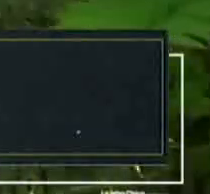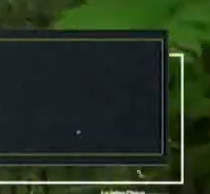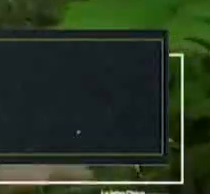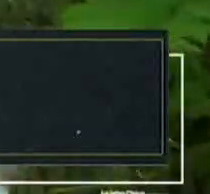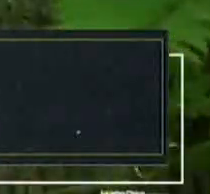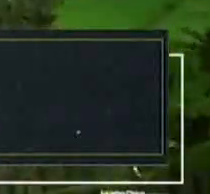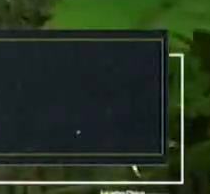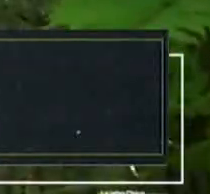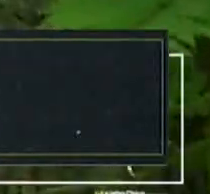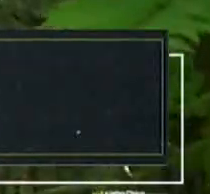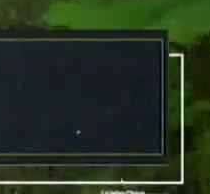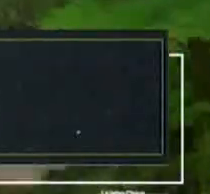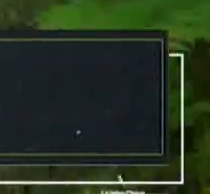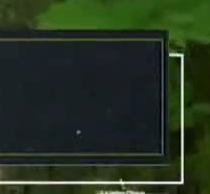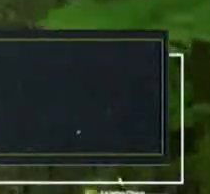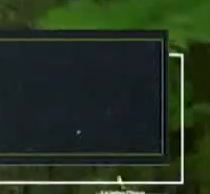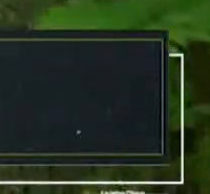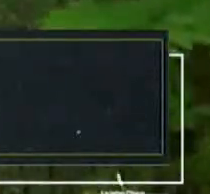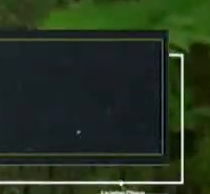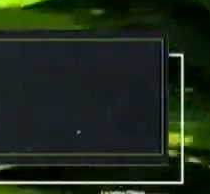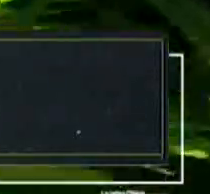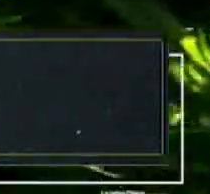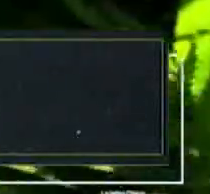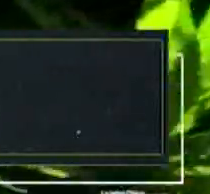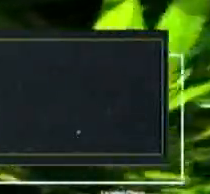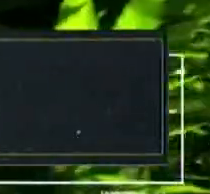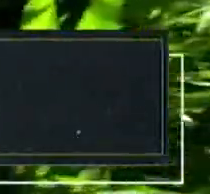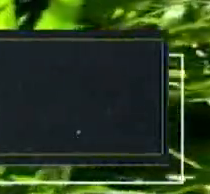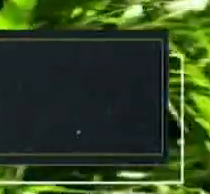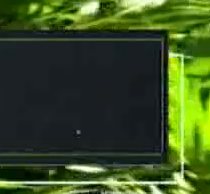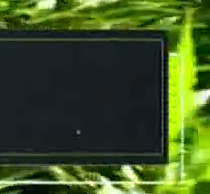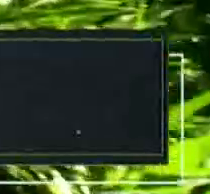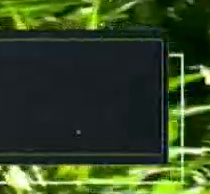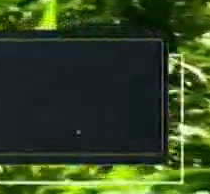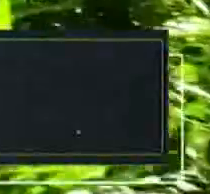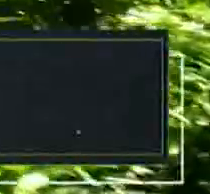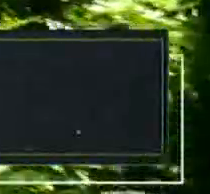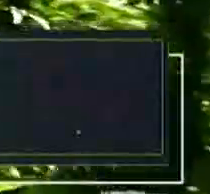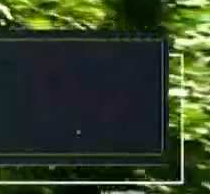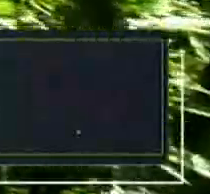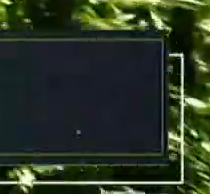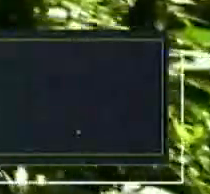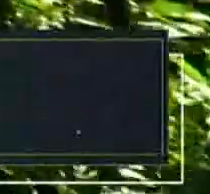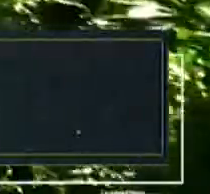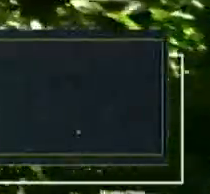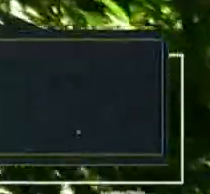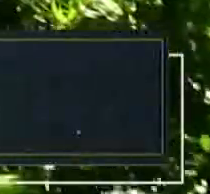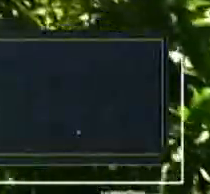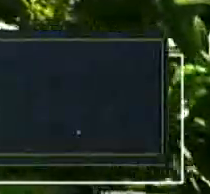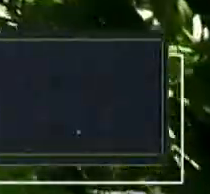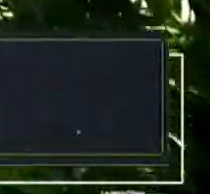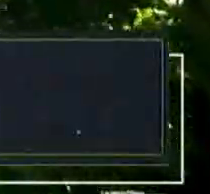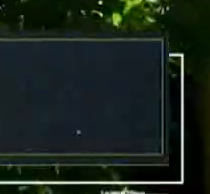el gastronómico, el industrial. La industria del cáñamo, lo que se ha hecho con las semillas y